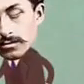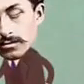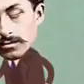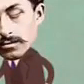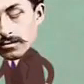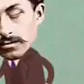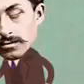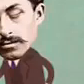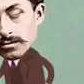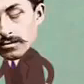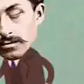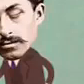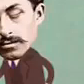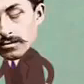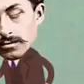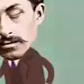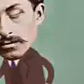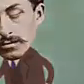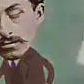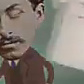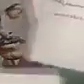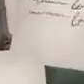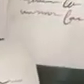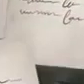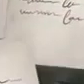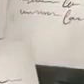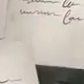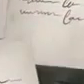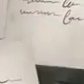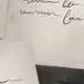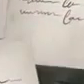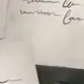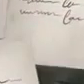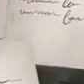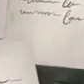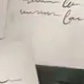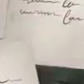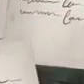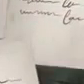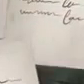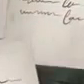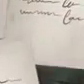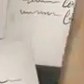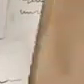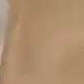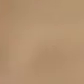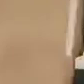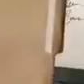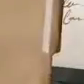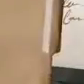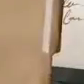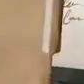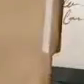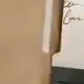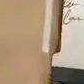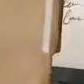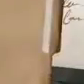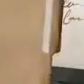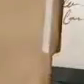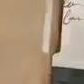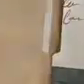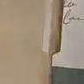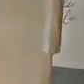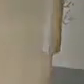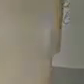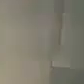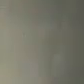enfermedad que databa desde la época de los incas. Él creía que podía existir una relación entre la fiebre de la orolla y la verruga, y para poder